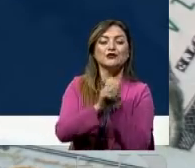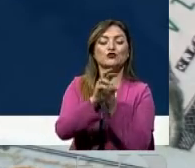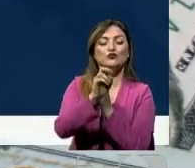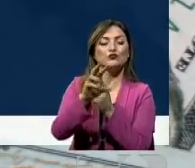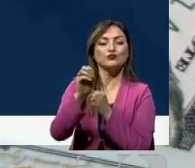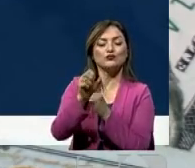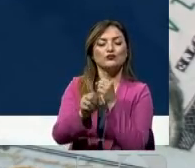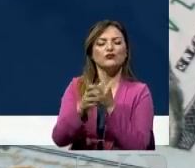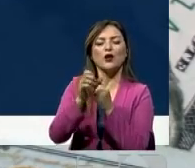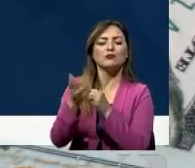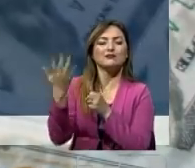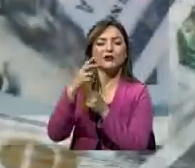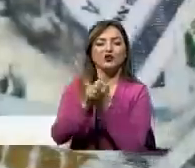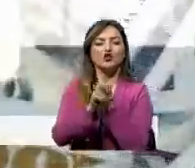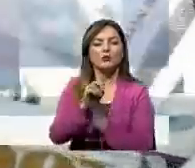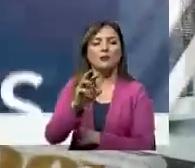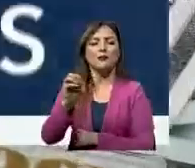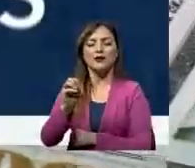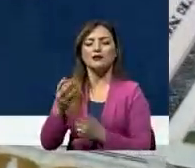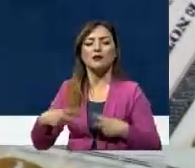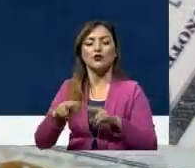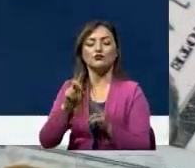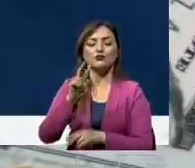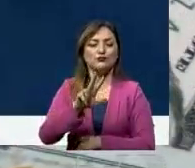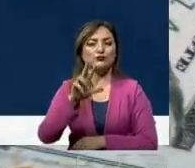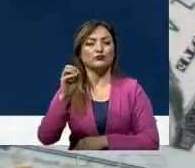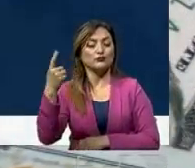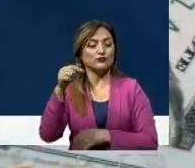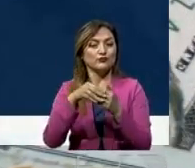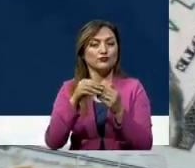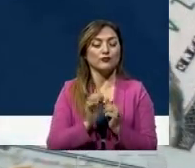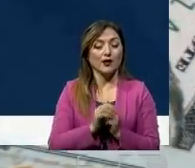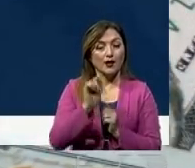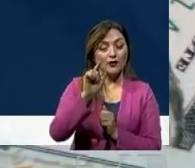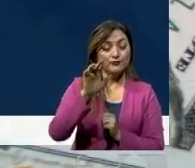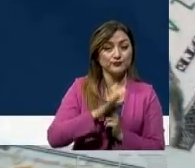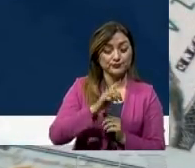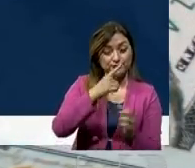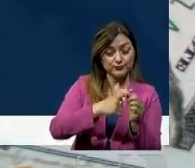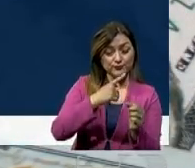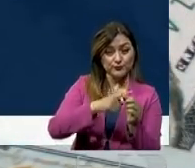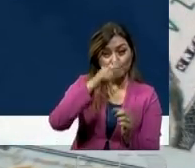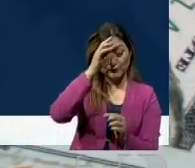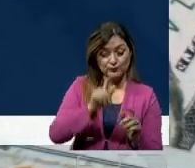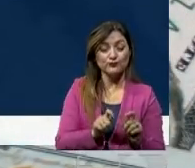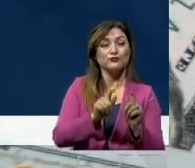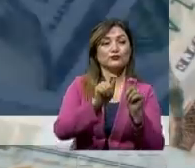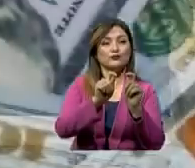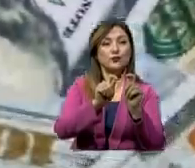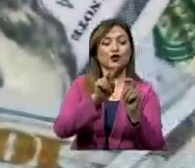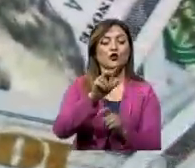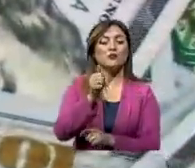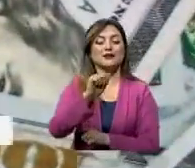por 30 millones de dólares. Y con el núcleo Solca de Quito, desde el 2010, allí deben 60